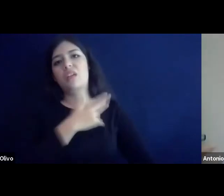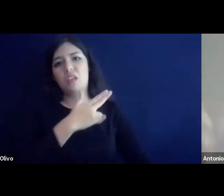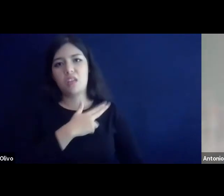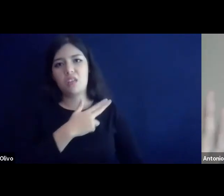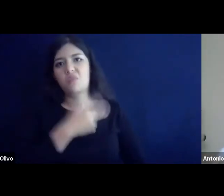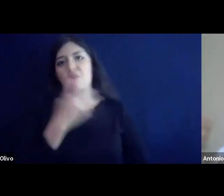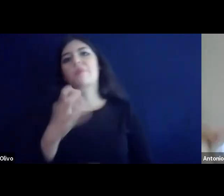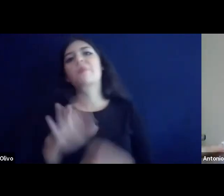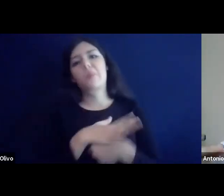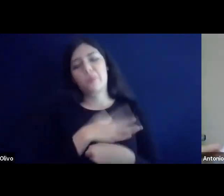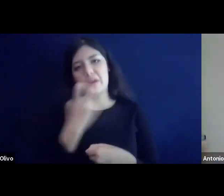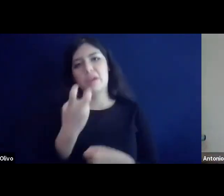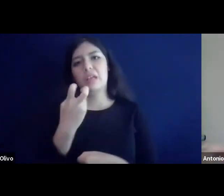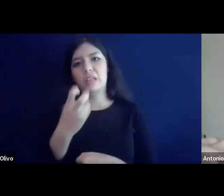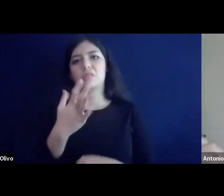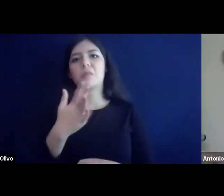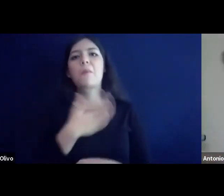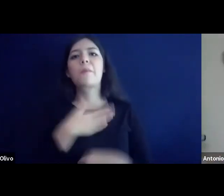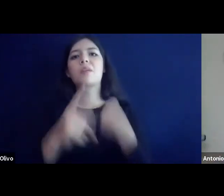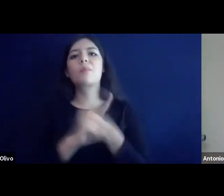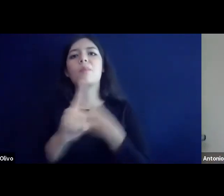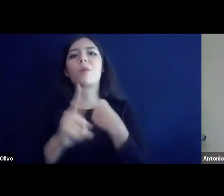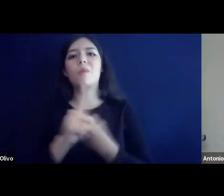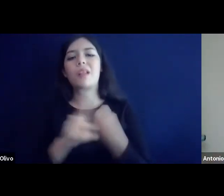sé si así se pronuncia,